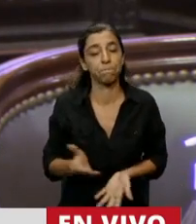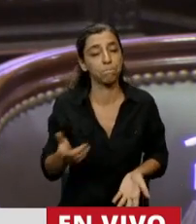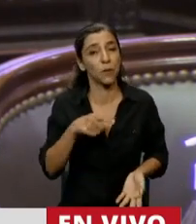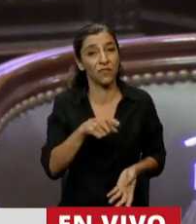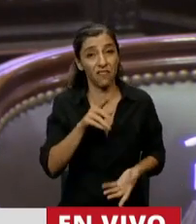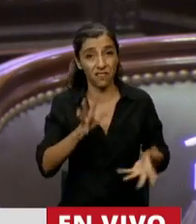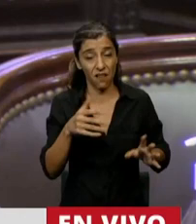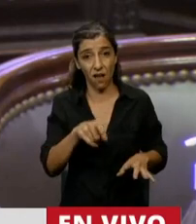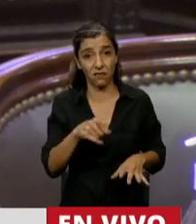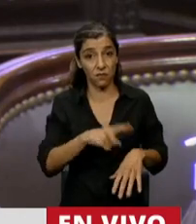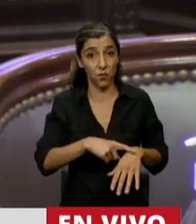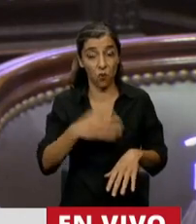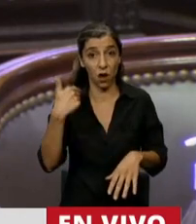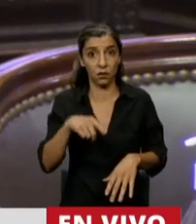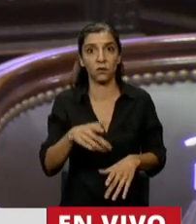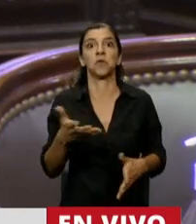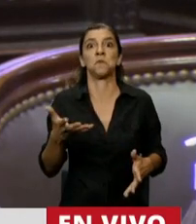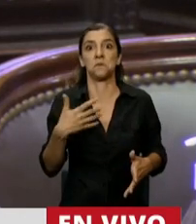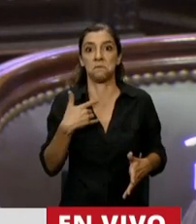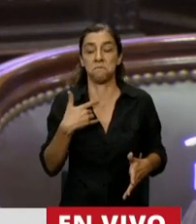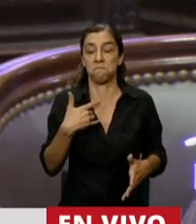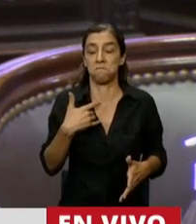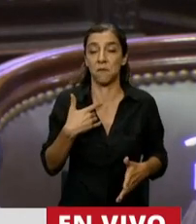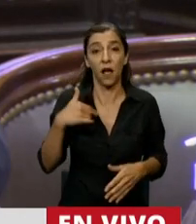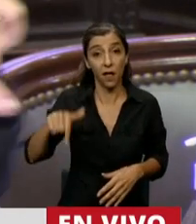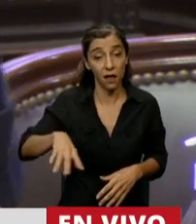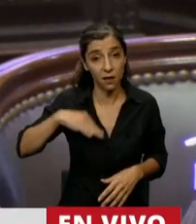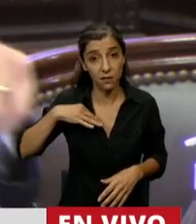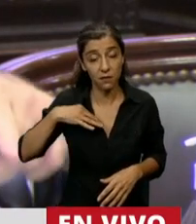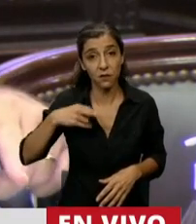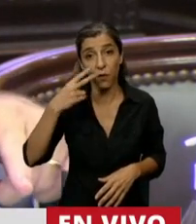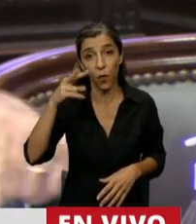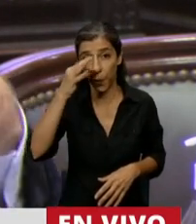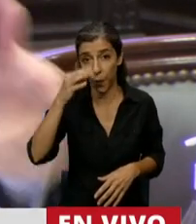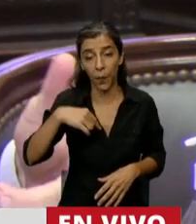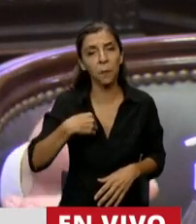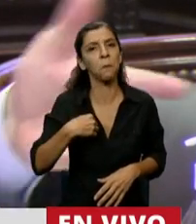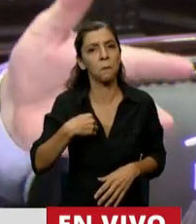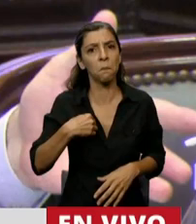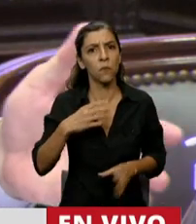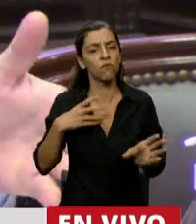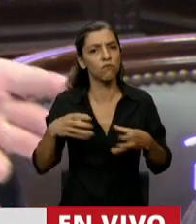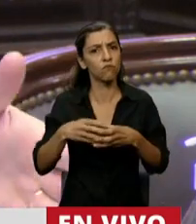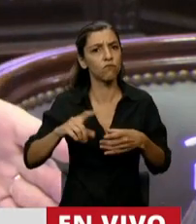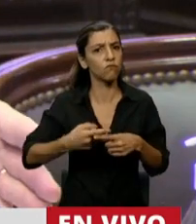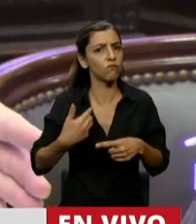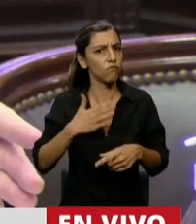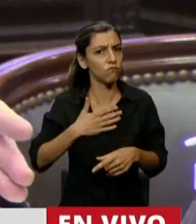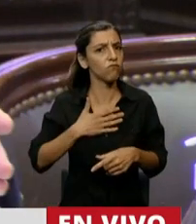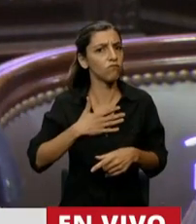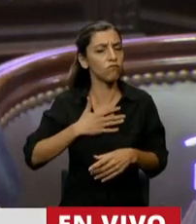marco, este año 2020, cambió. Y desde nuestro interbloque, nosotros dimos acuerdo para que se